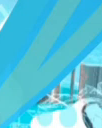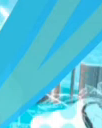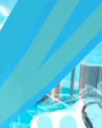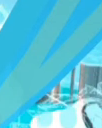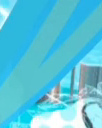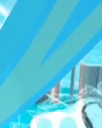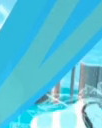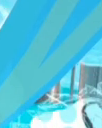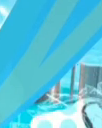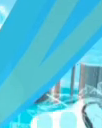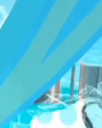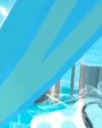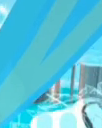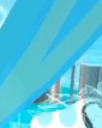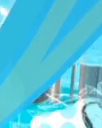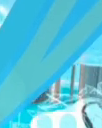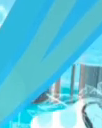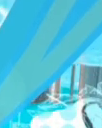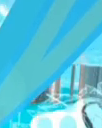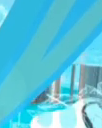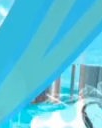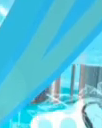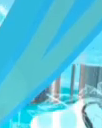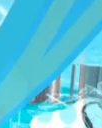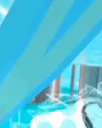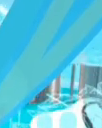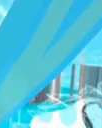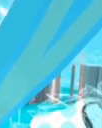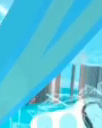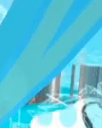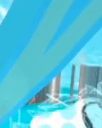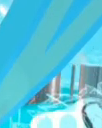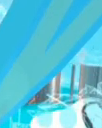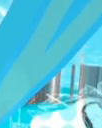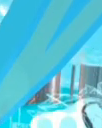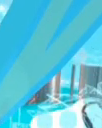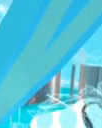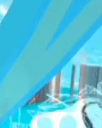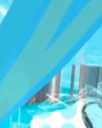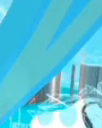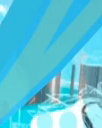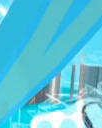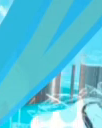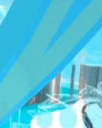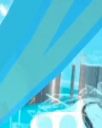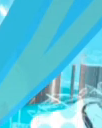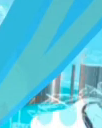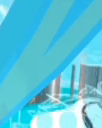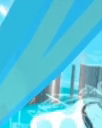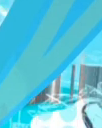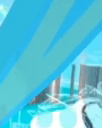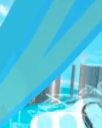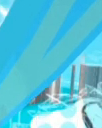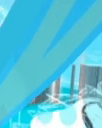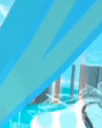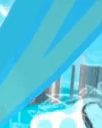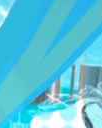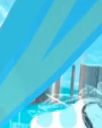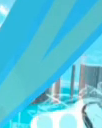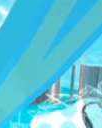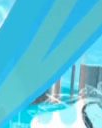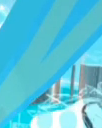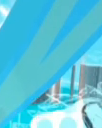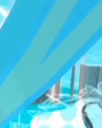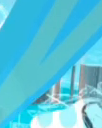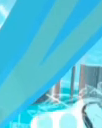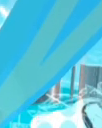de casi siempre. Los ofendidos, porque también tenemos que entender una parte, no solamente los imputados son